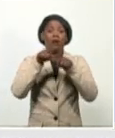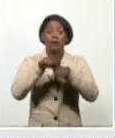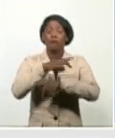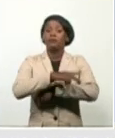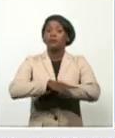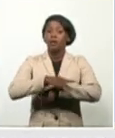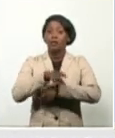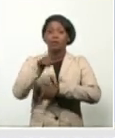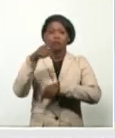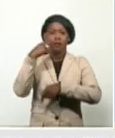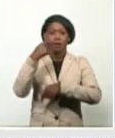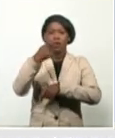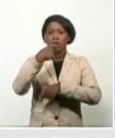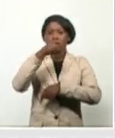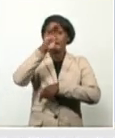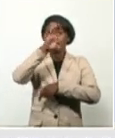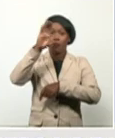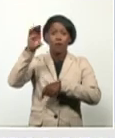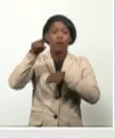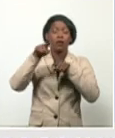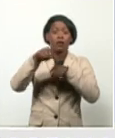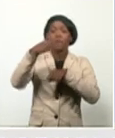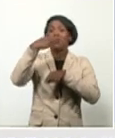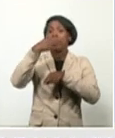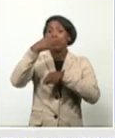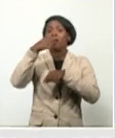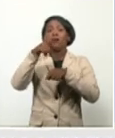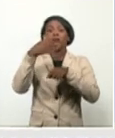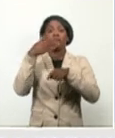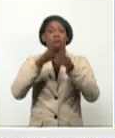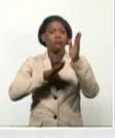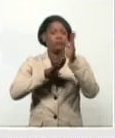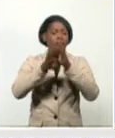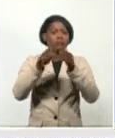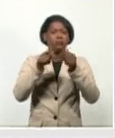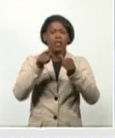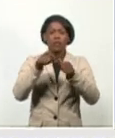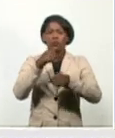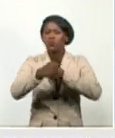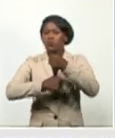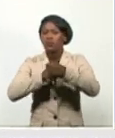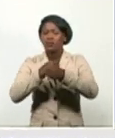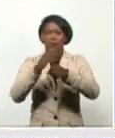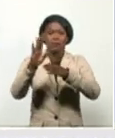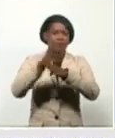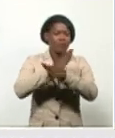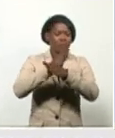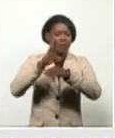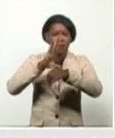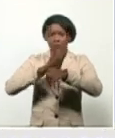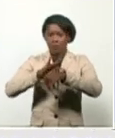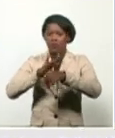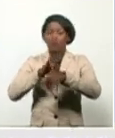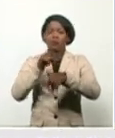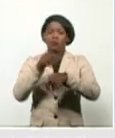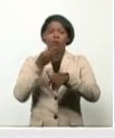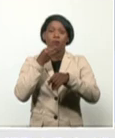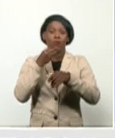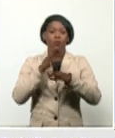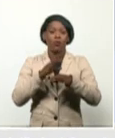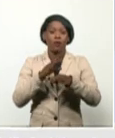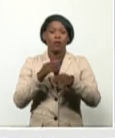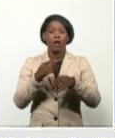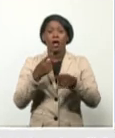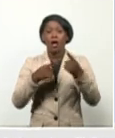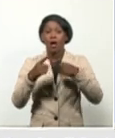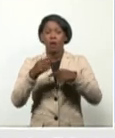farmacias homeopáticas muy desarrolladas y se utiliza para muchos aspectos. Por lo tanto, algún que otro comentario de que no, de que